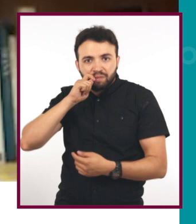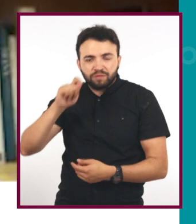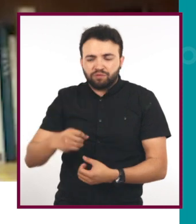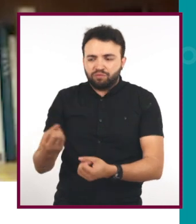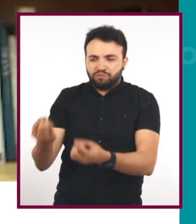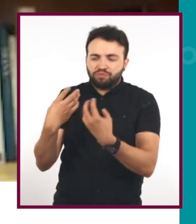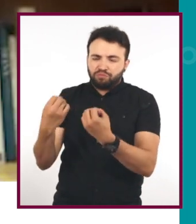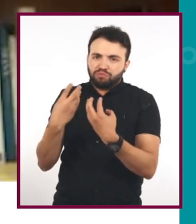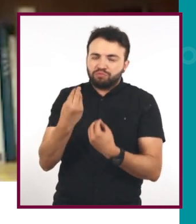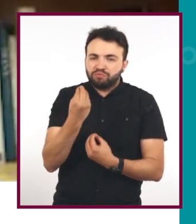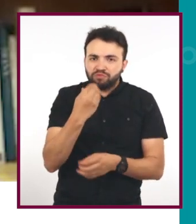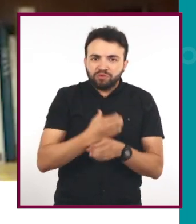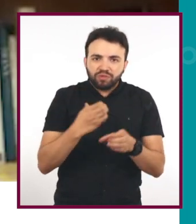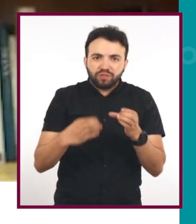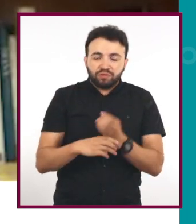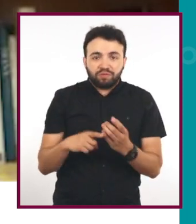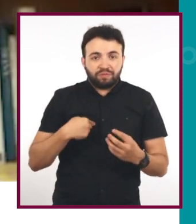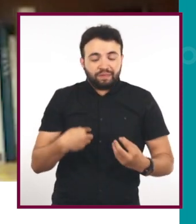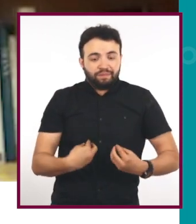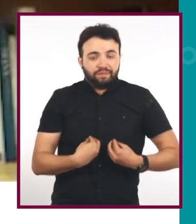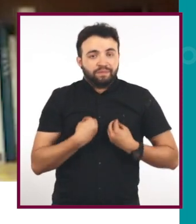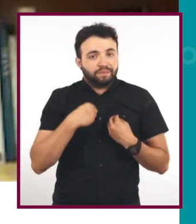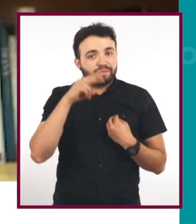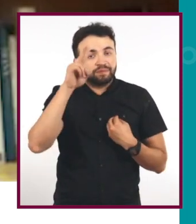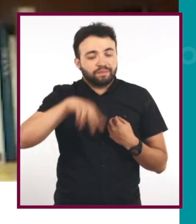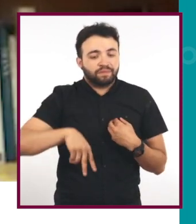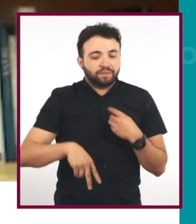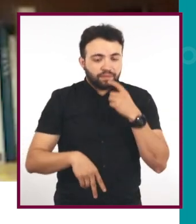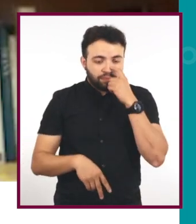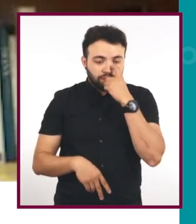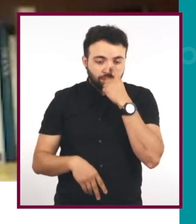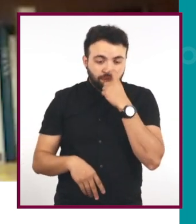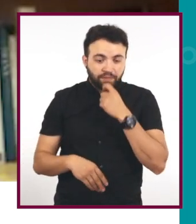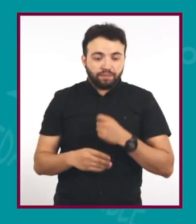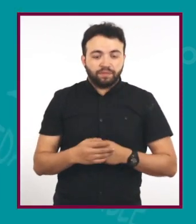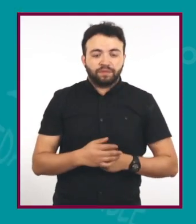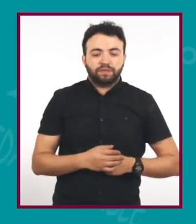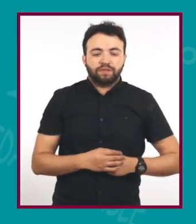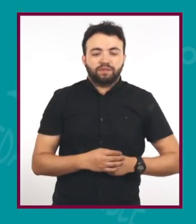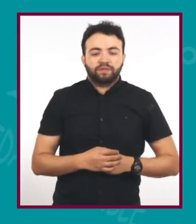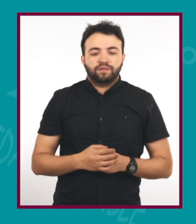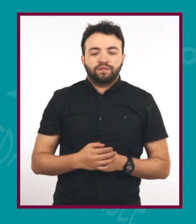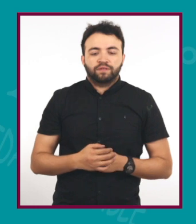me ha enriquecido muchísimo la amistad. Es una de las cosas que más me ha enriquecido en la vida.